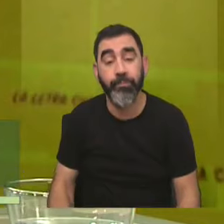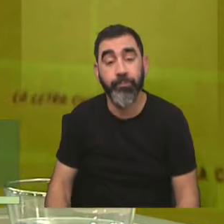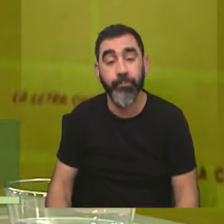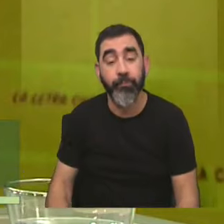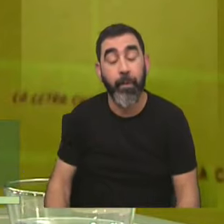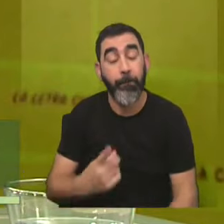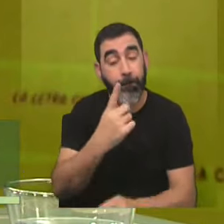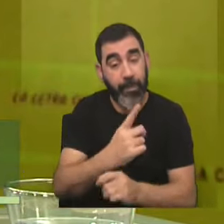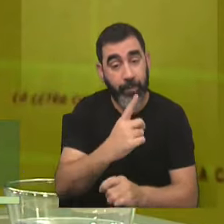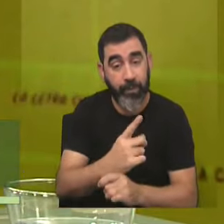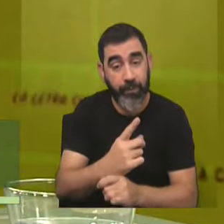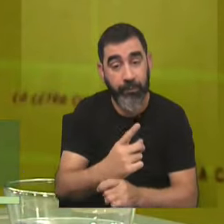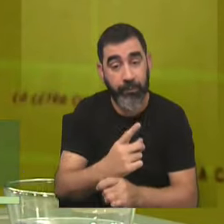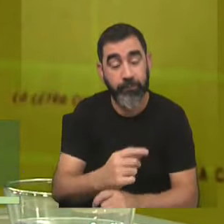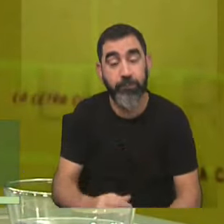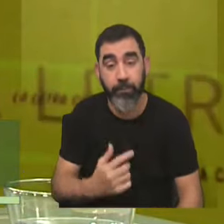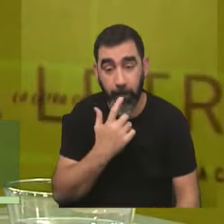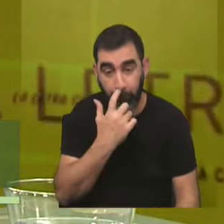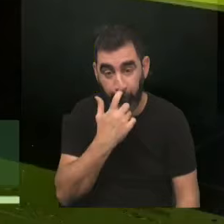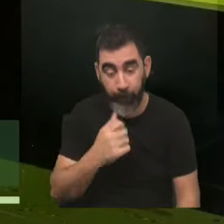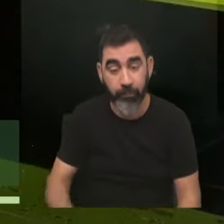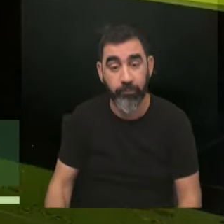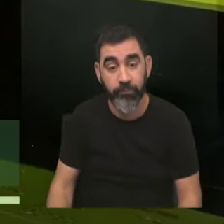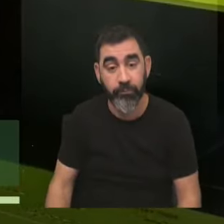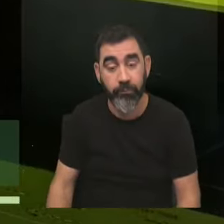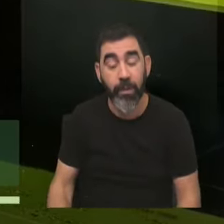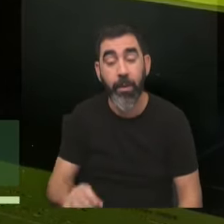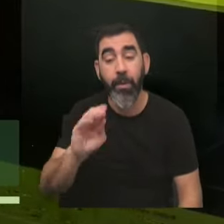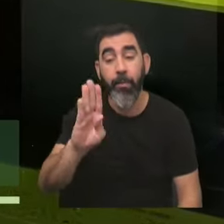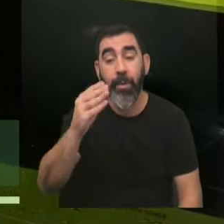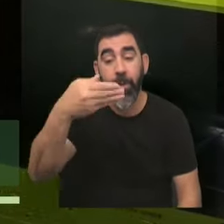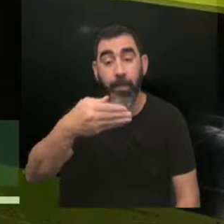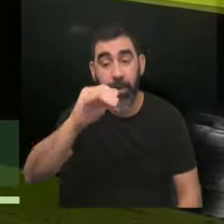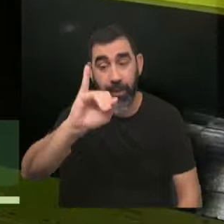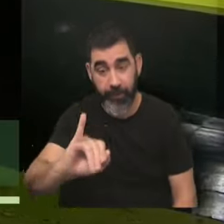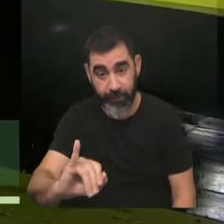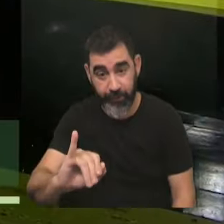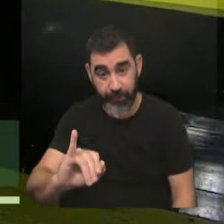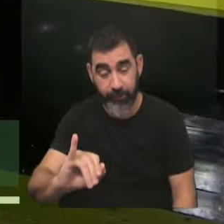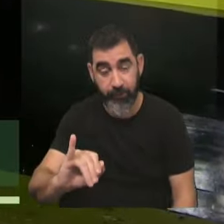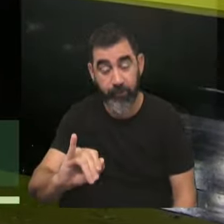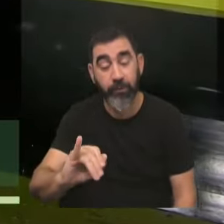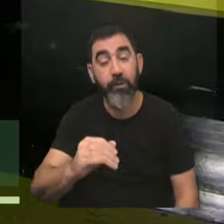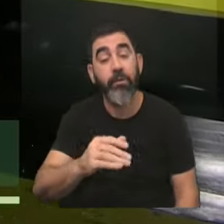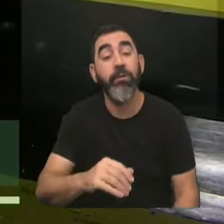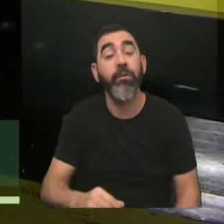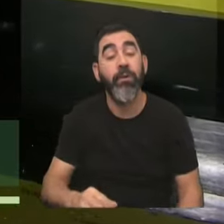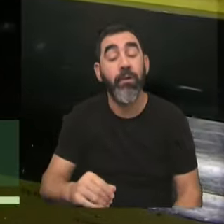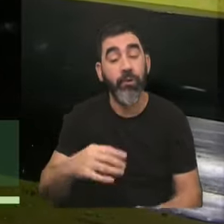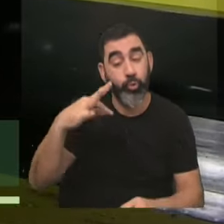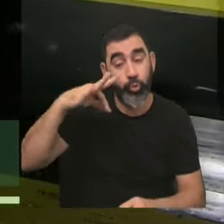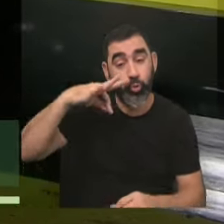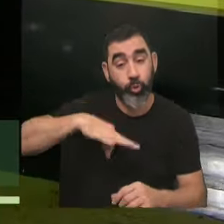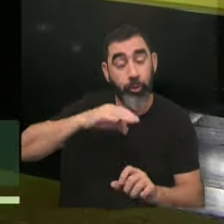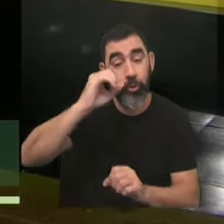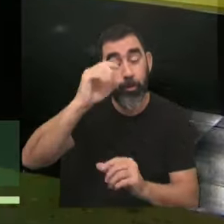la primera es que dentro del del producto bruto como como decía Guillermo la participación de la masa salarial